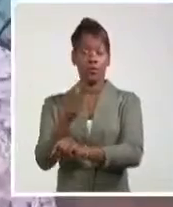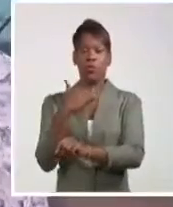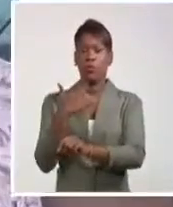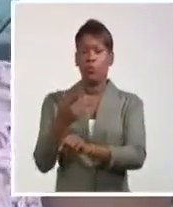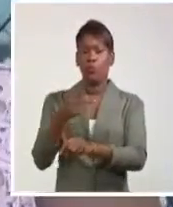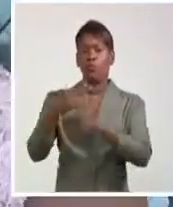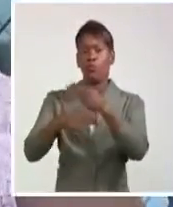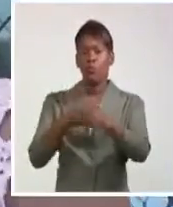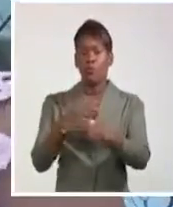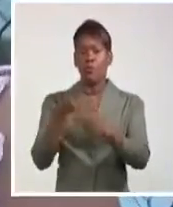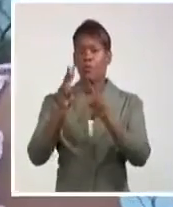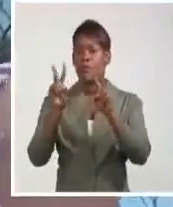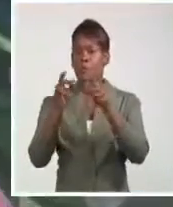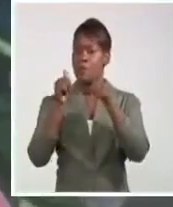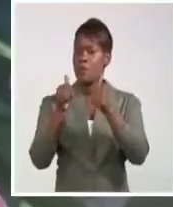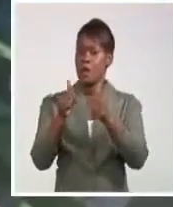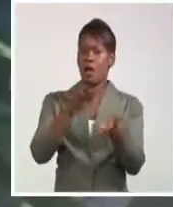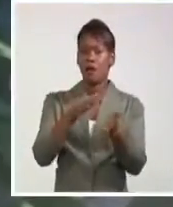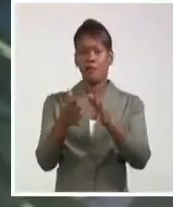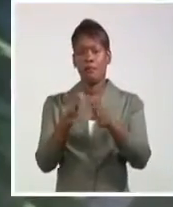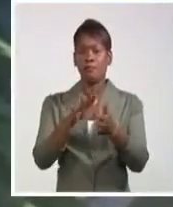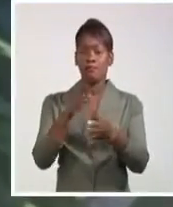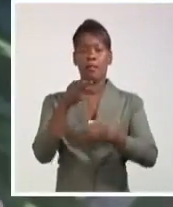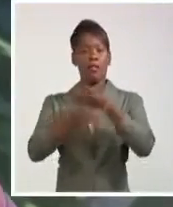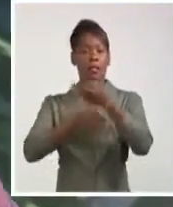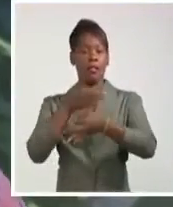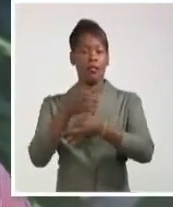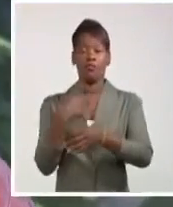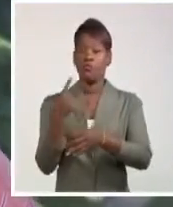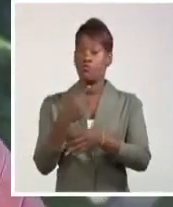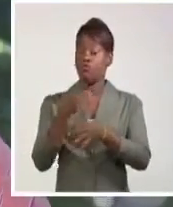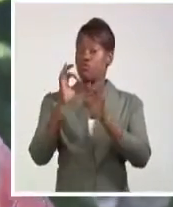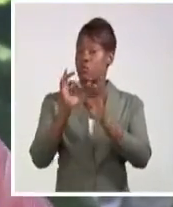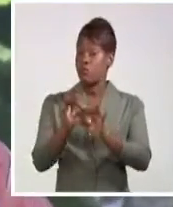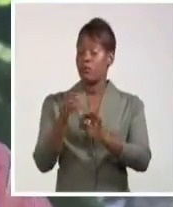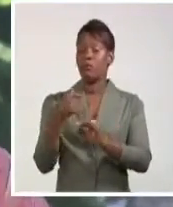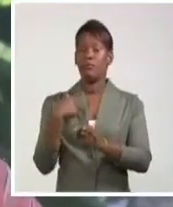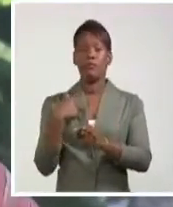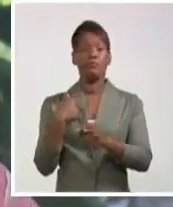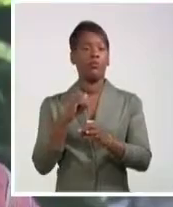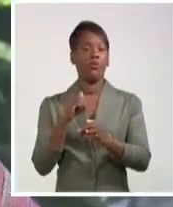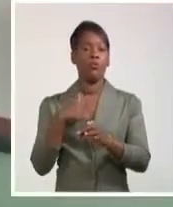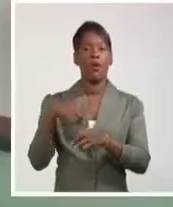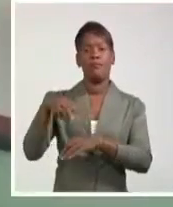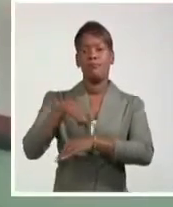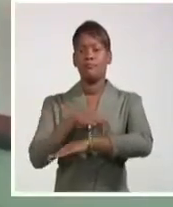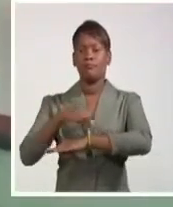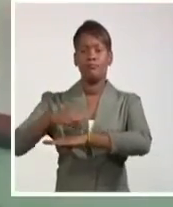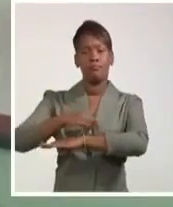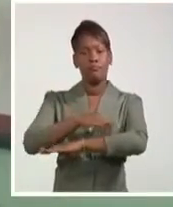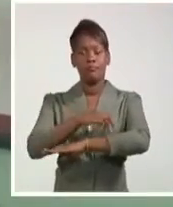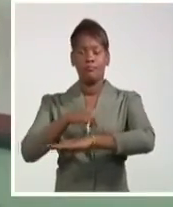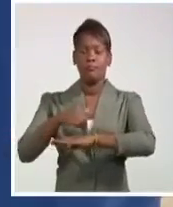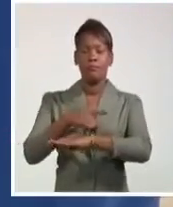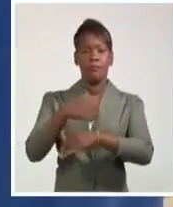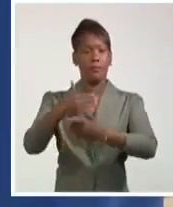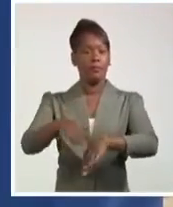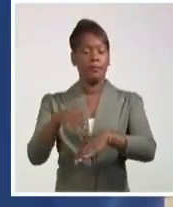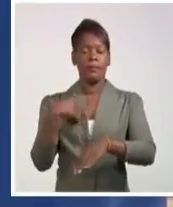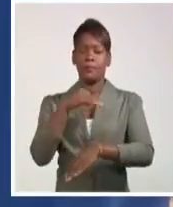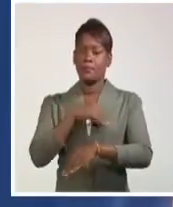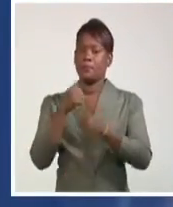no tienen respuesta. Salir a la calle aquí en Felicidad, yo le decía que es como mi familia. Desde